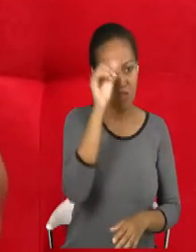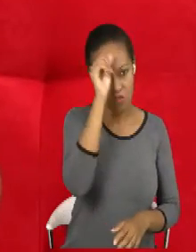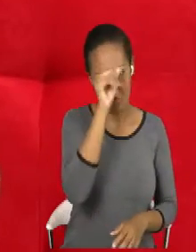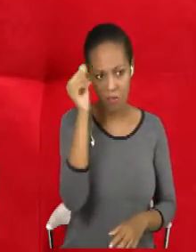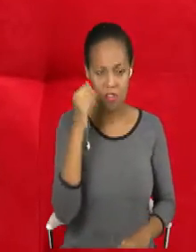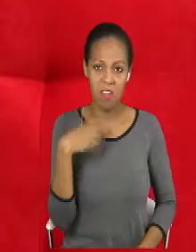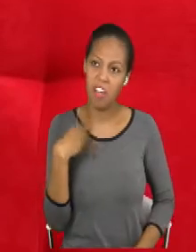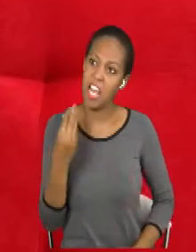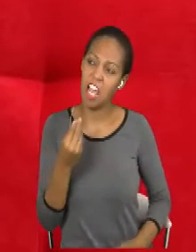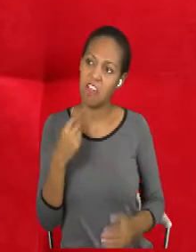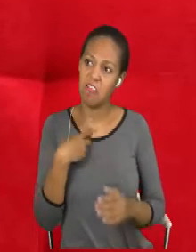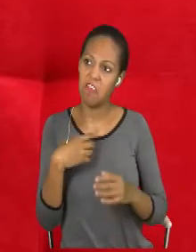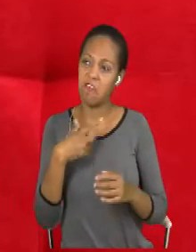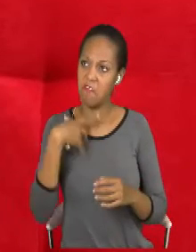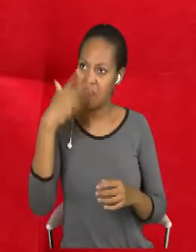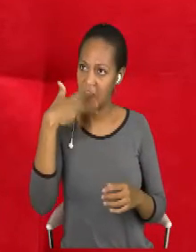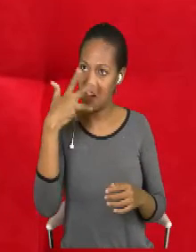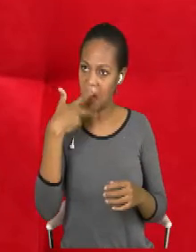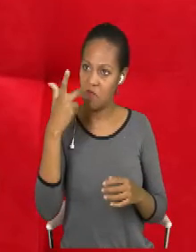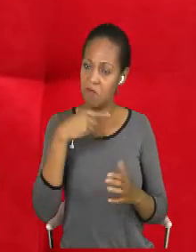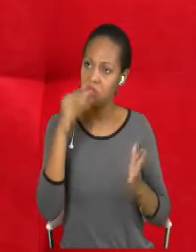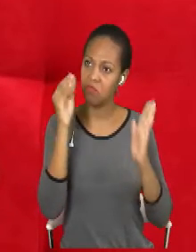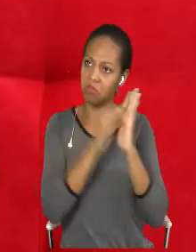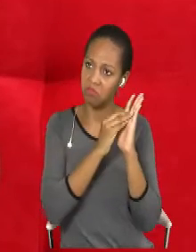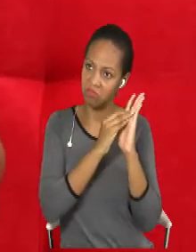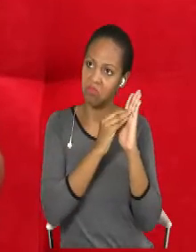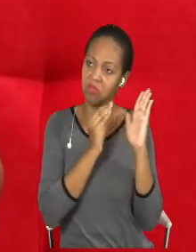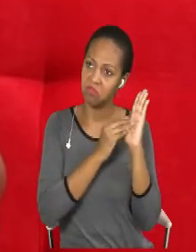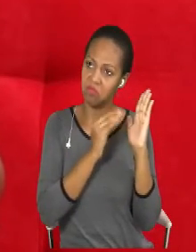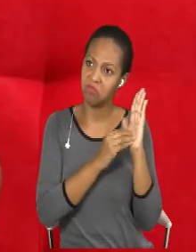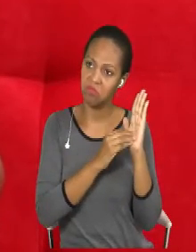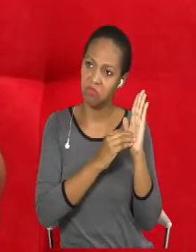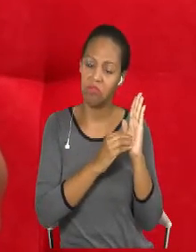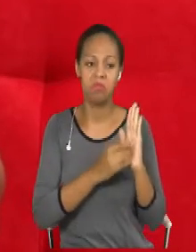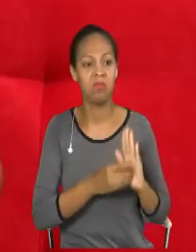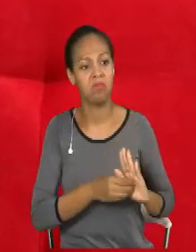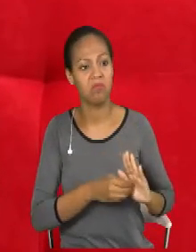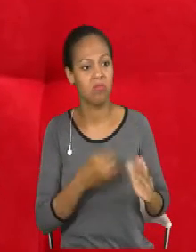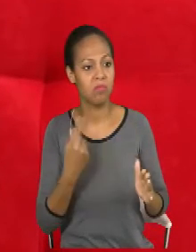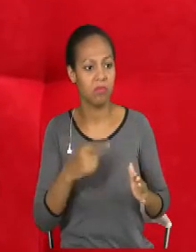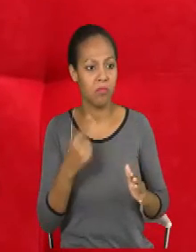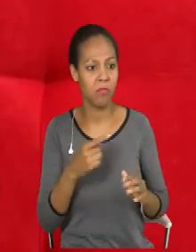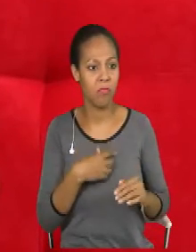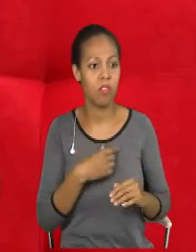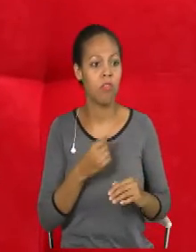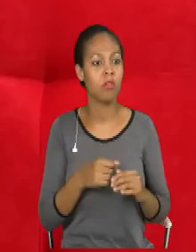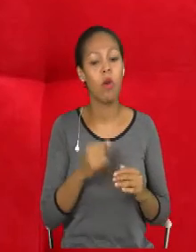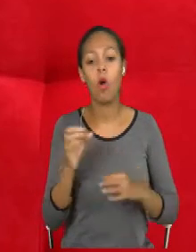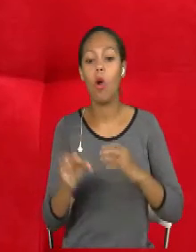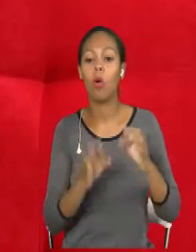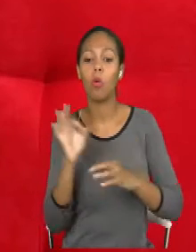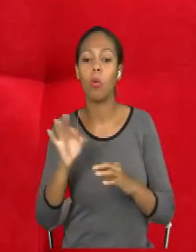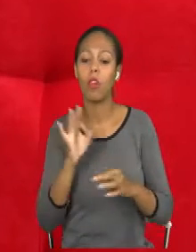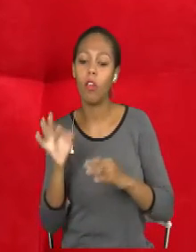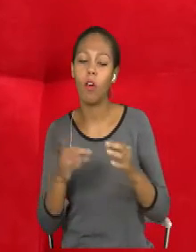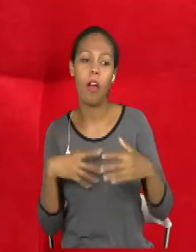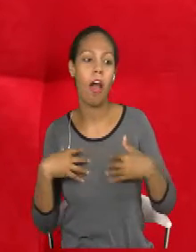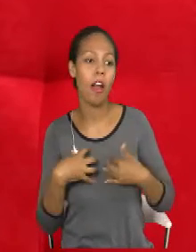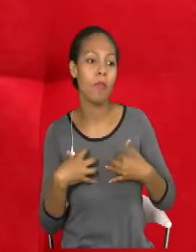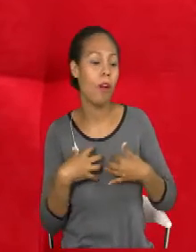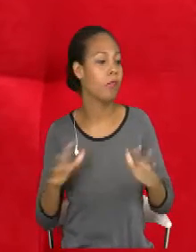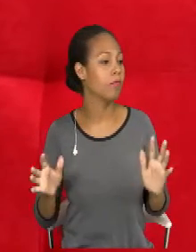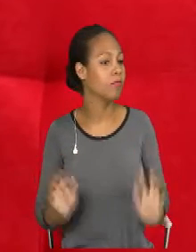página en Facebook, monté una página en la web y ofrezco servicios de cuidado de mascotas. Y decía ella ahí en su